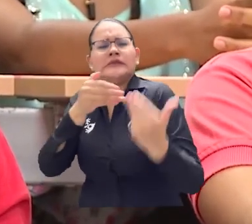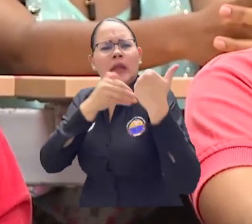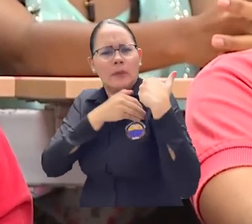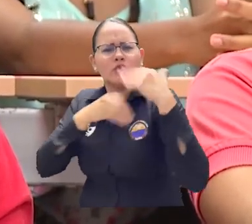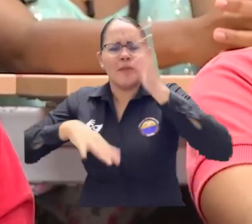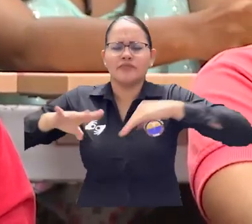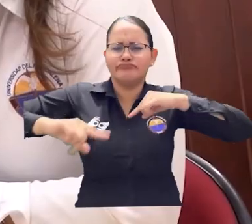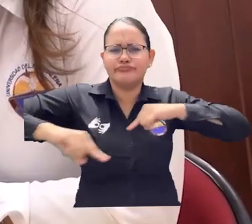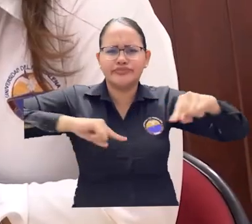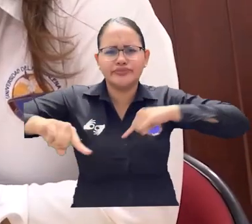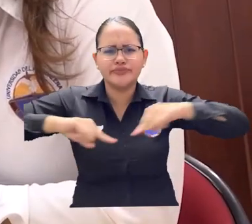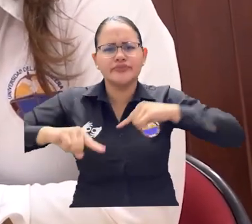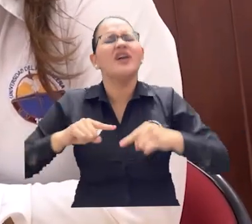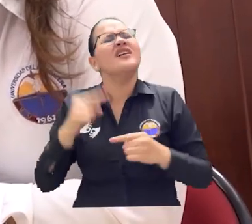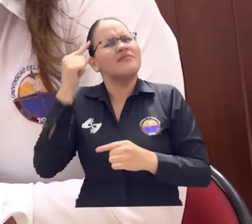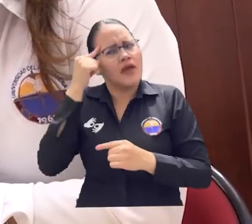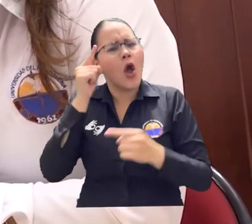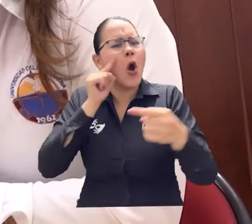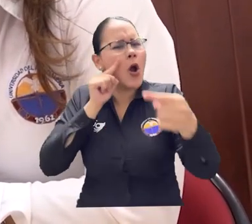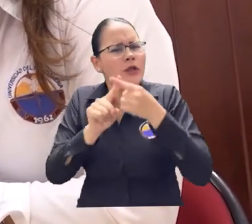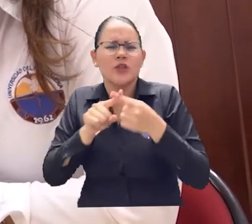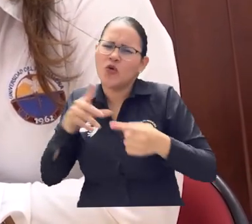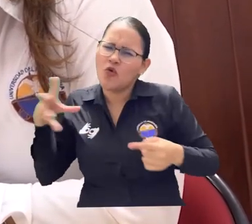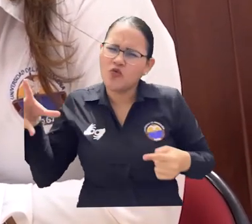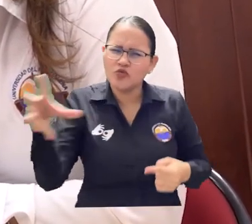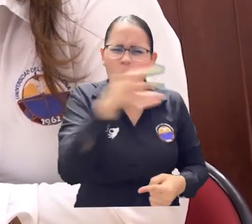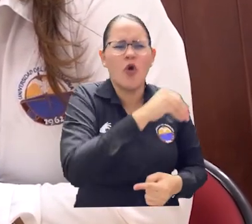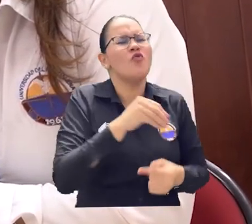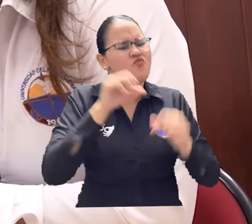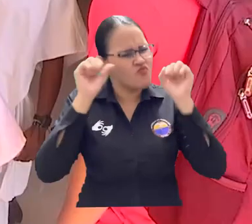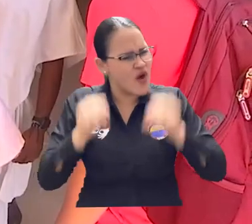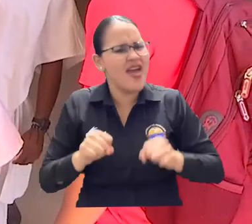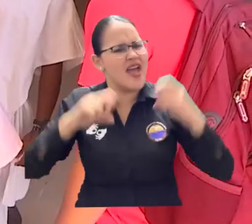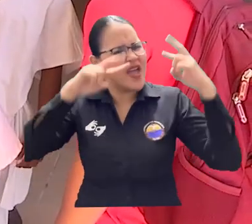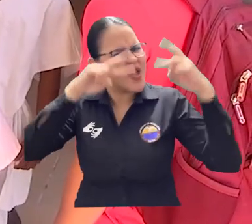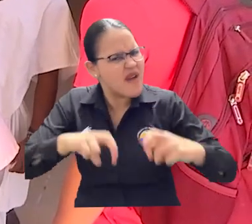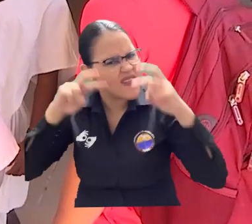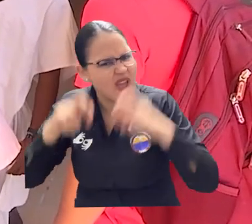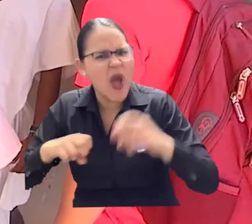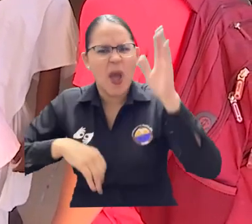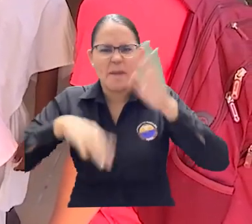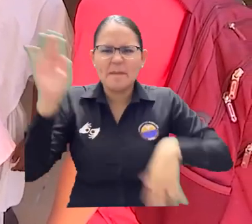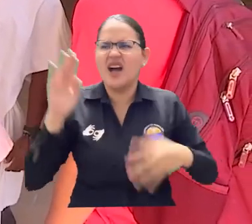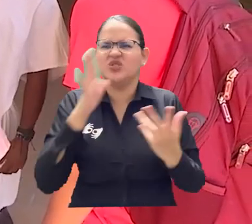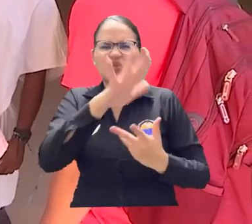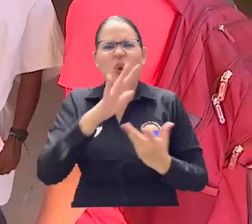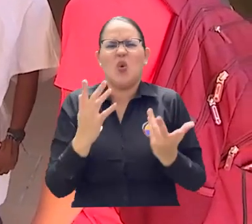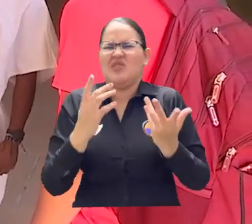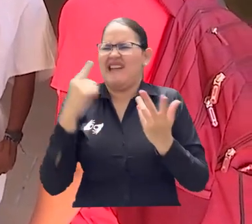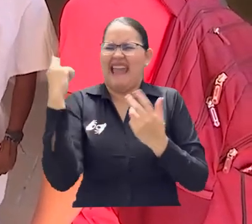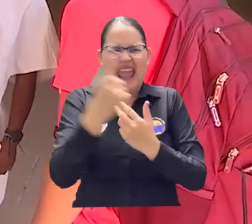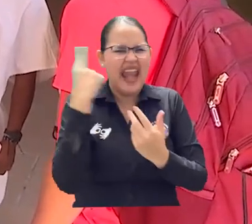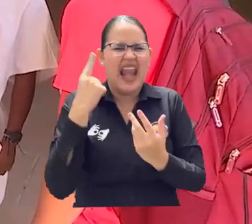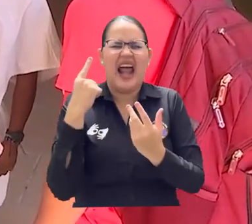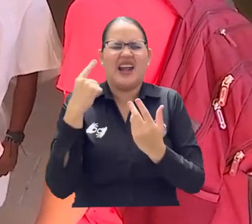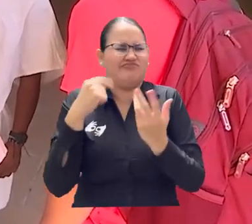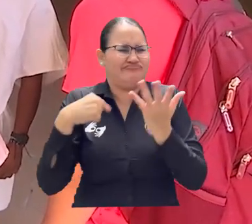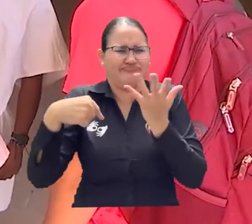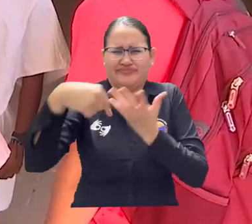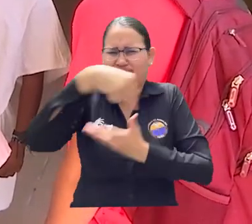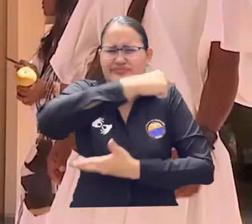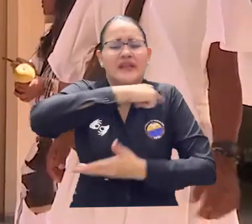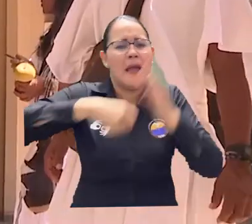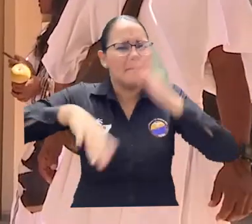y consolidación de una comunidad de investigadores autónomos que desde la inter- y transdisciplinariedad reconozcan